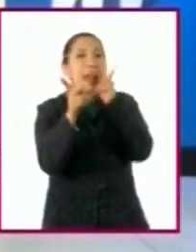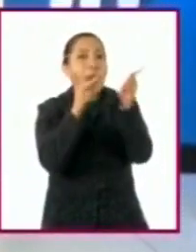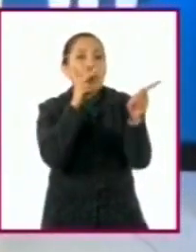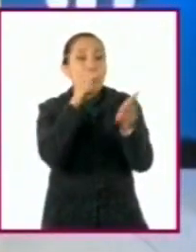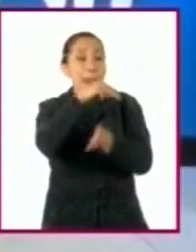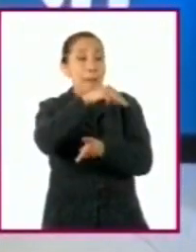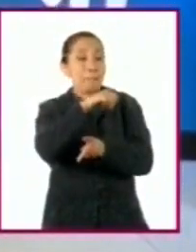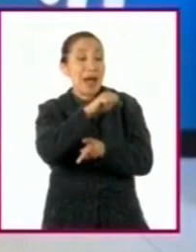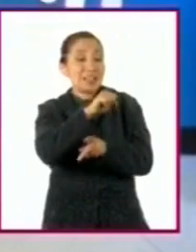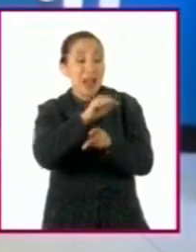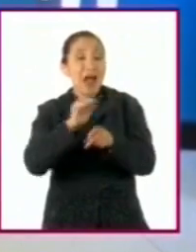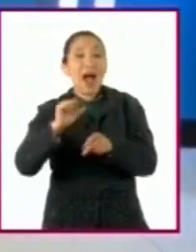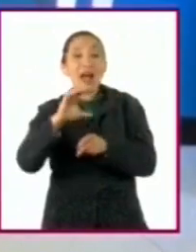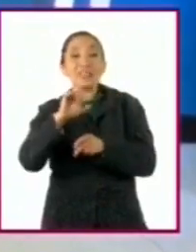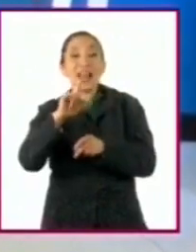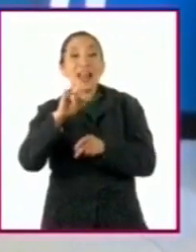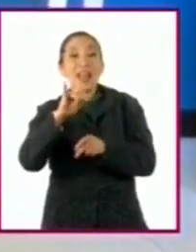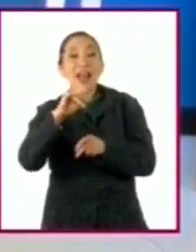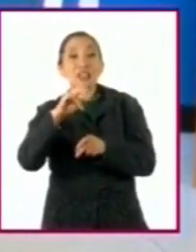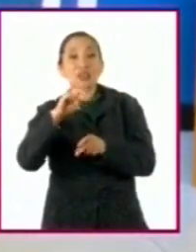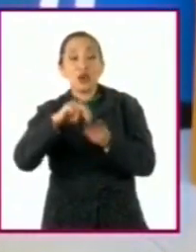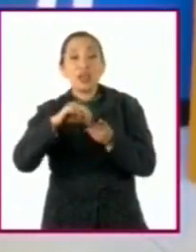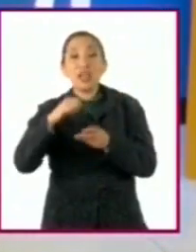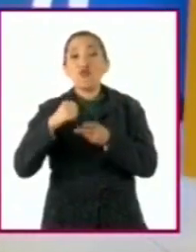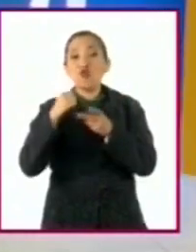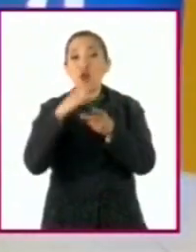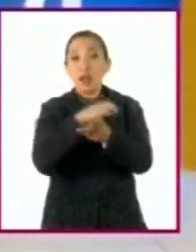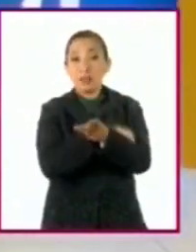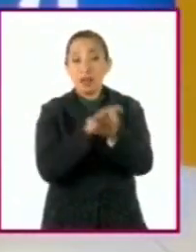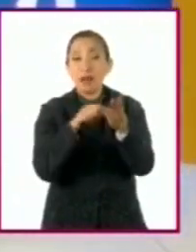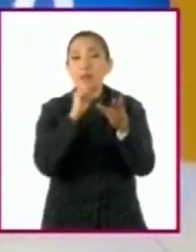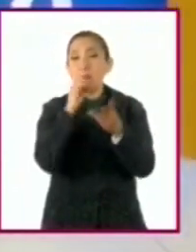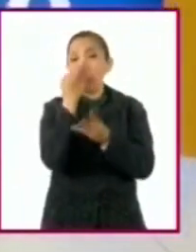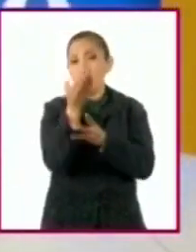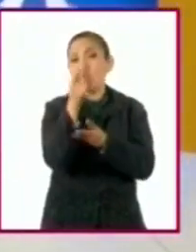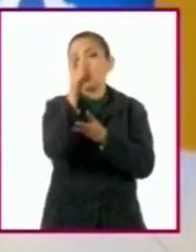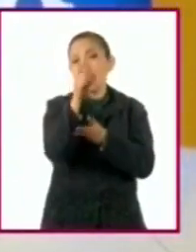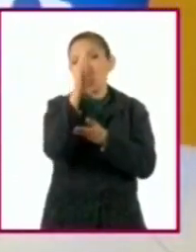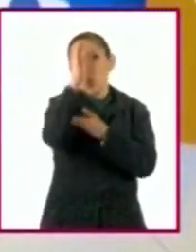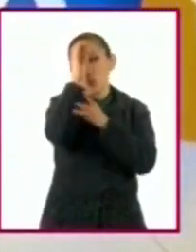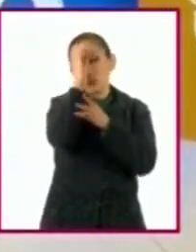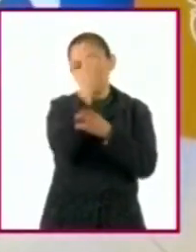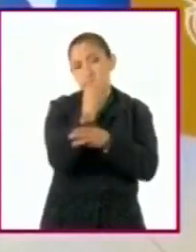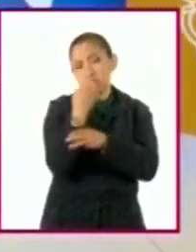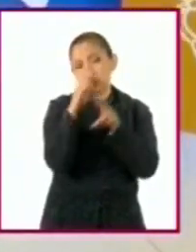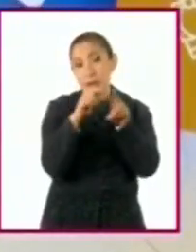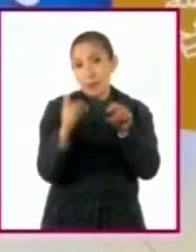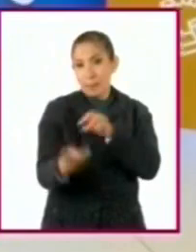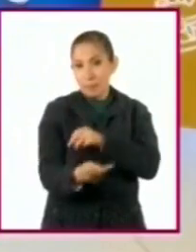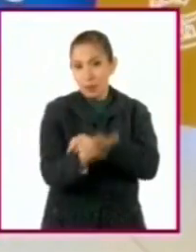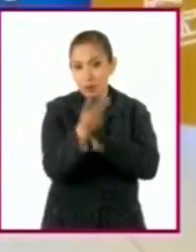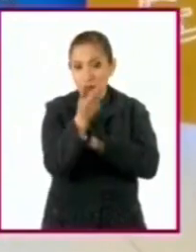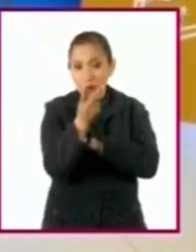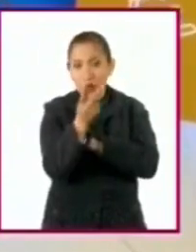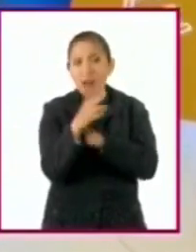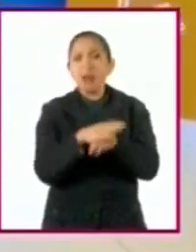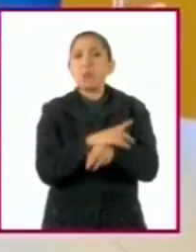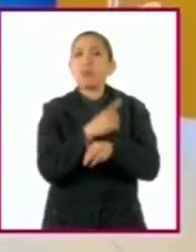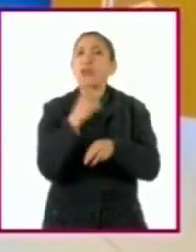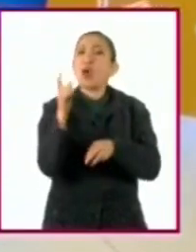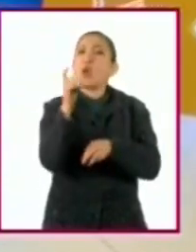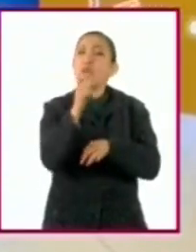masa, aceleración y fuerza. Por último, les pedimos que reflexionen con esta pregunta: ¿por qué